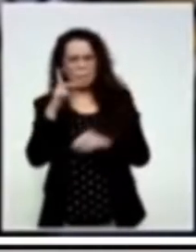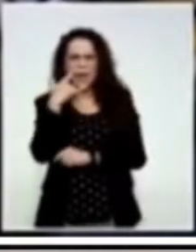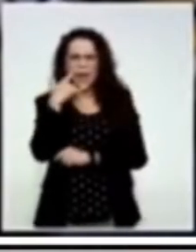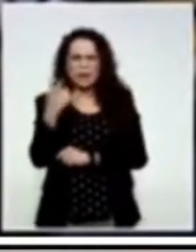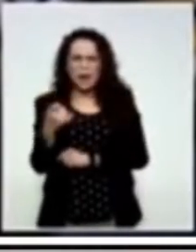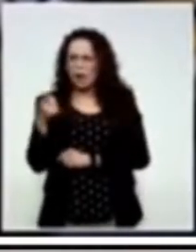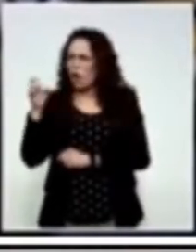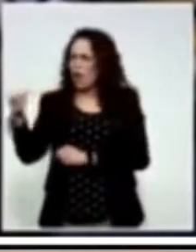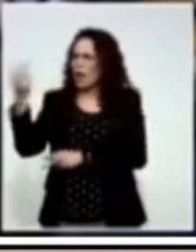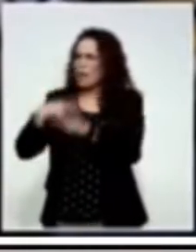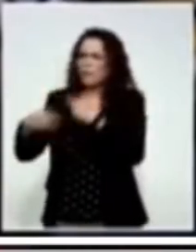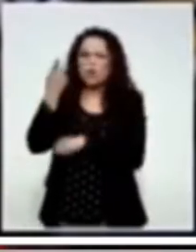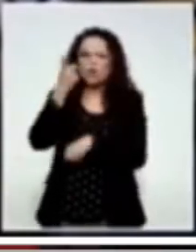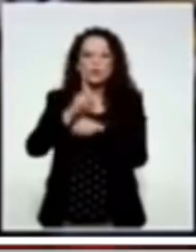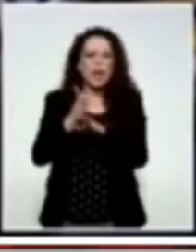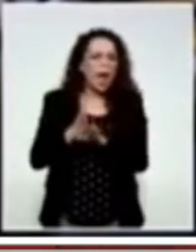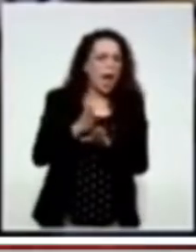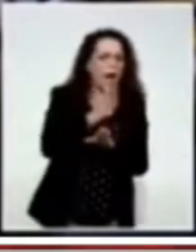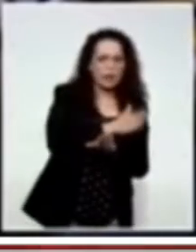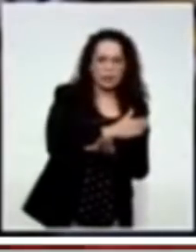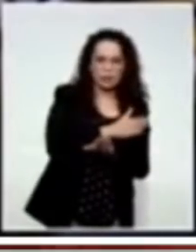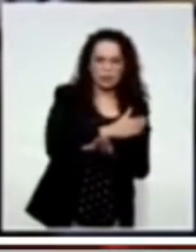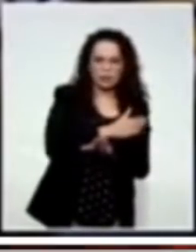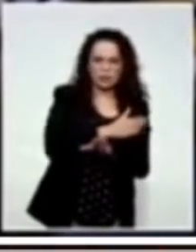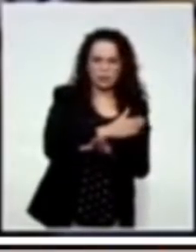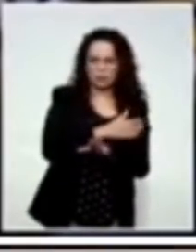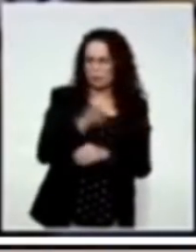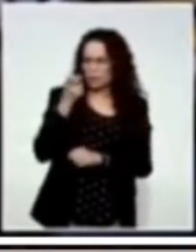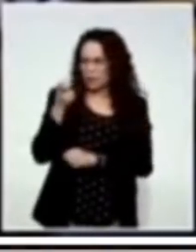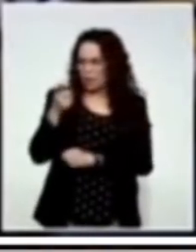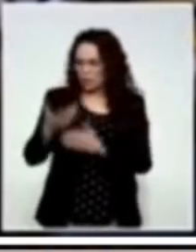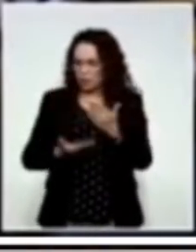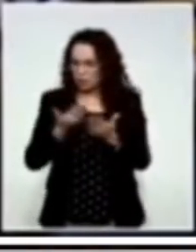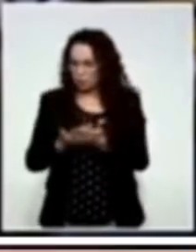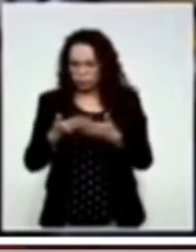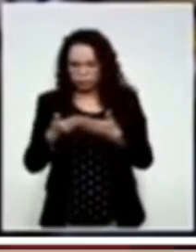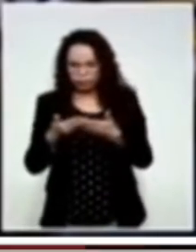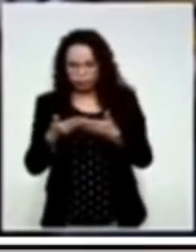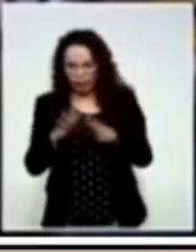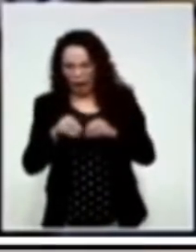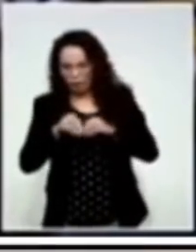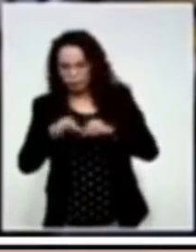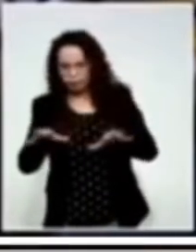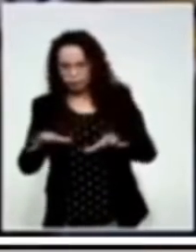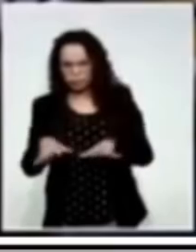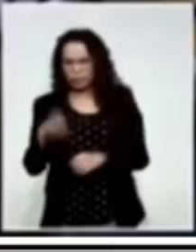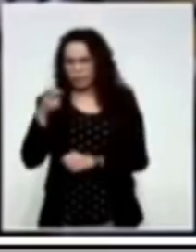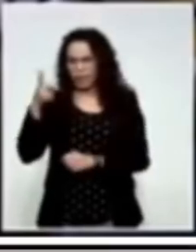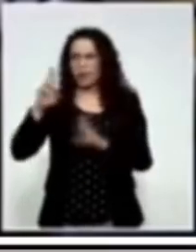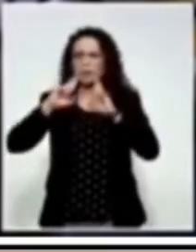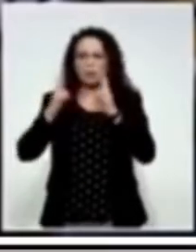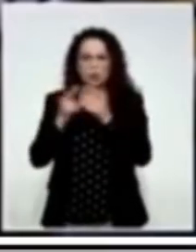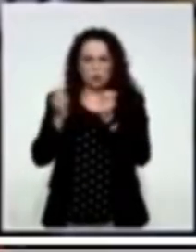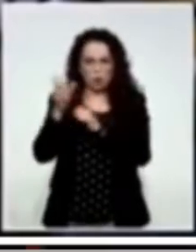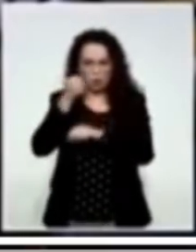el asunto fuera votado, el proyecto ya era público. ¿No es tardía entonces esta reunión con el secretario de Gobernación?